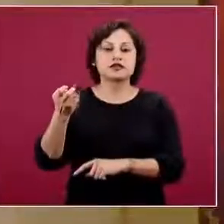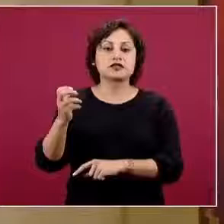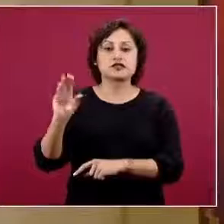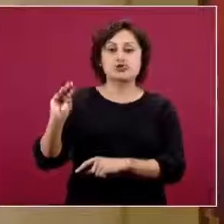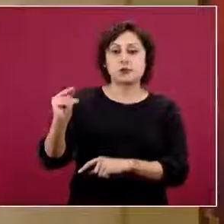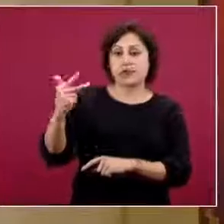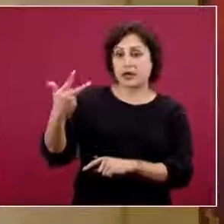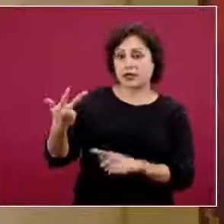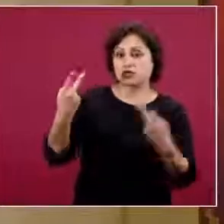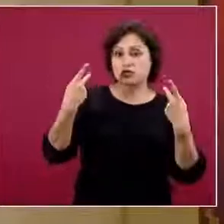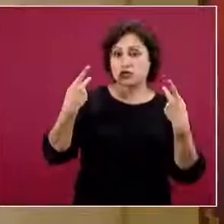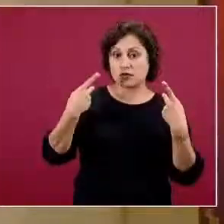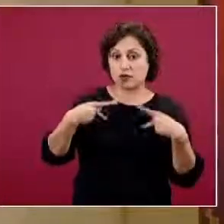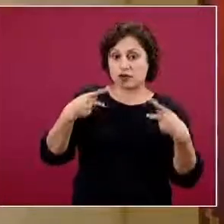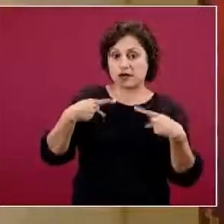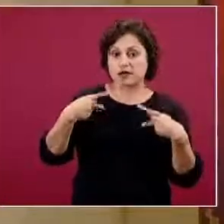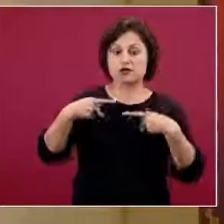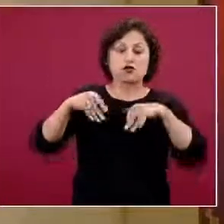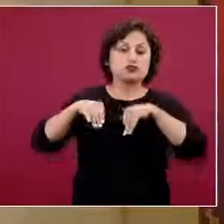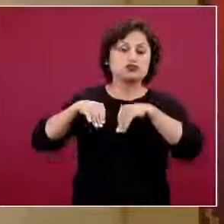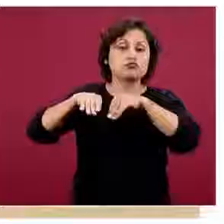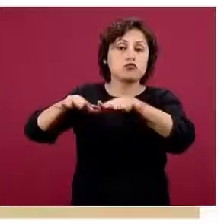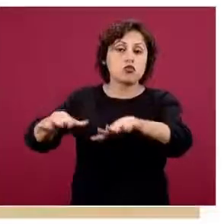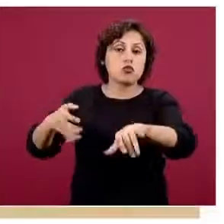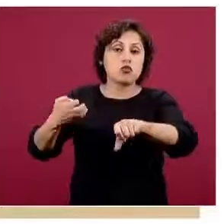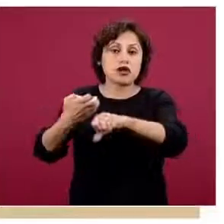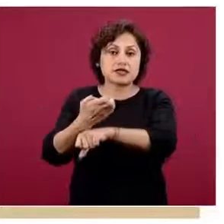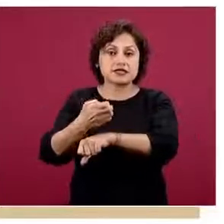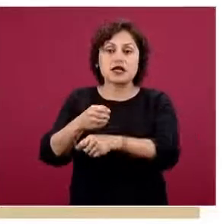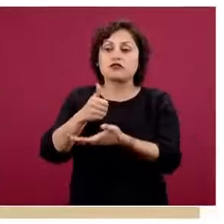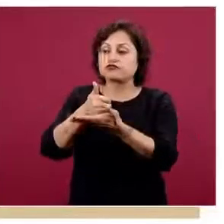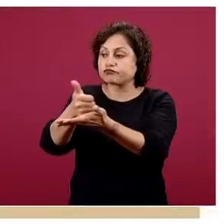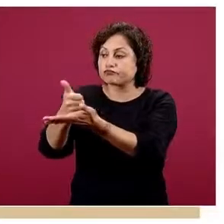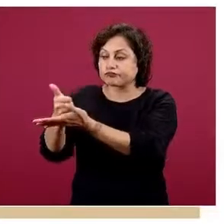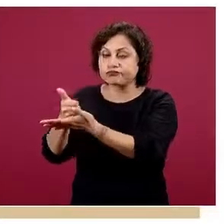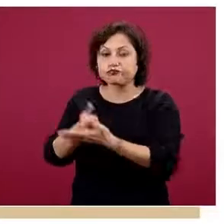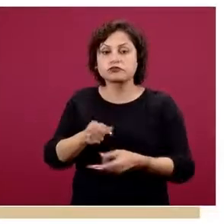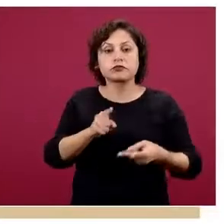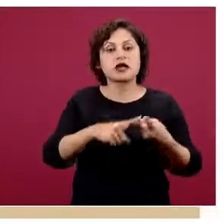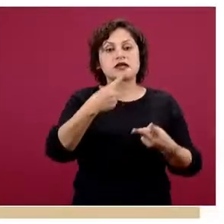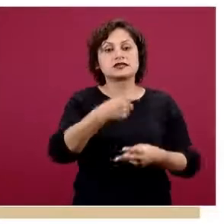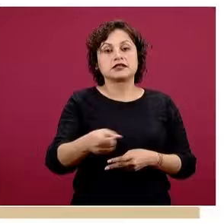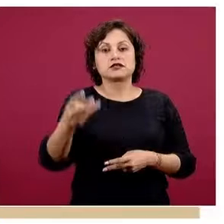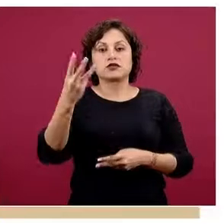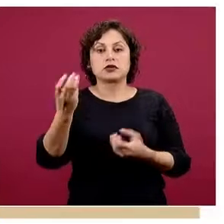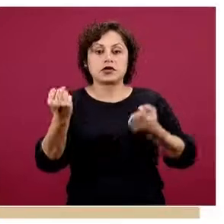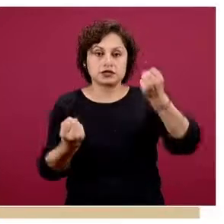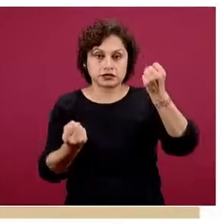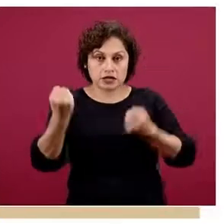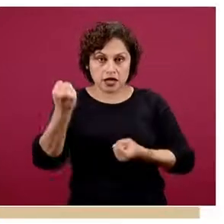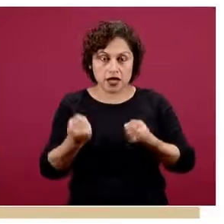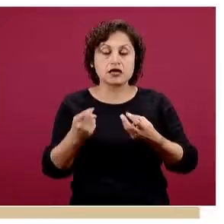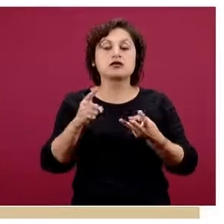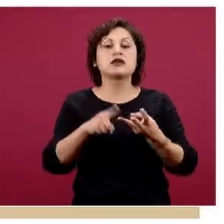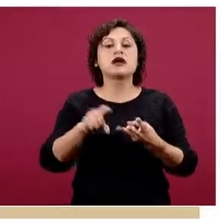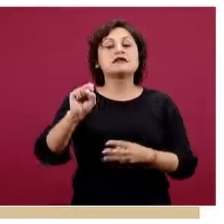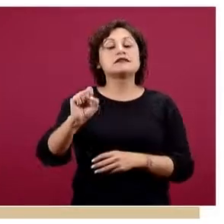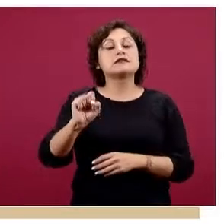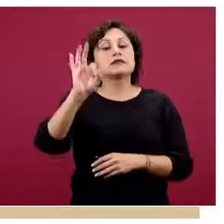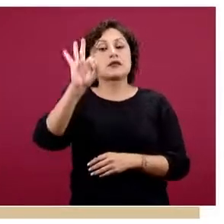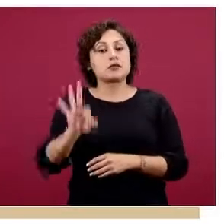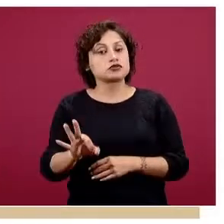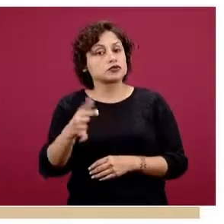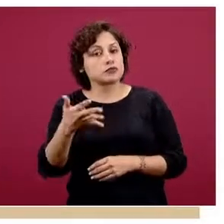98 personal desplegado en la entidad federativa para el apoyo, 103 vehículos y más del 60%